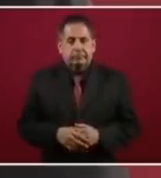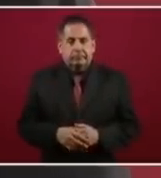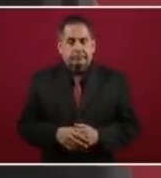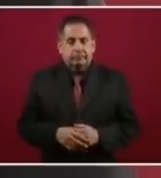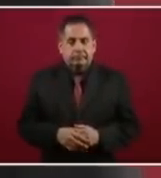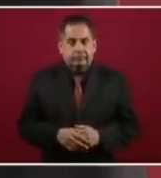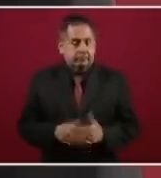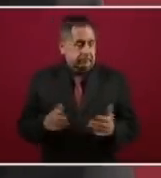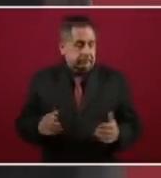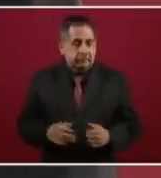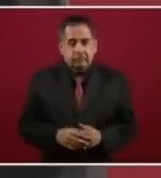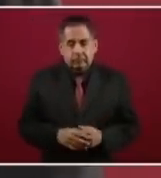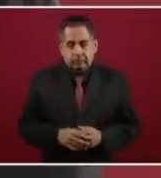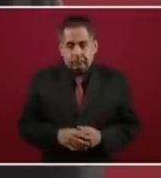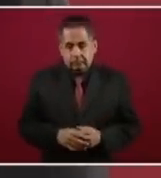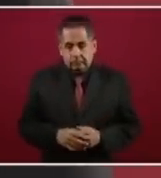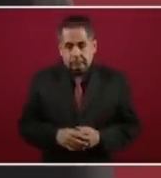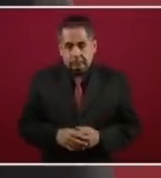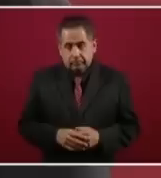Bueno,